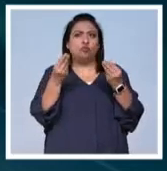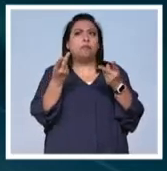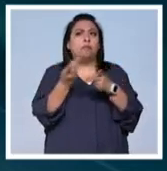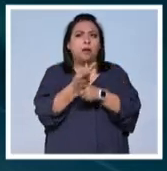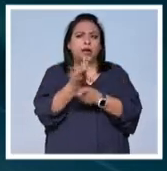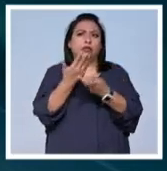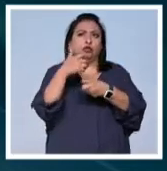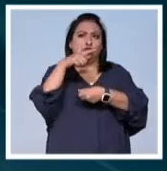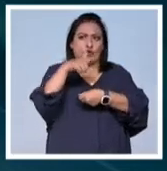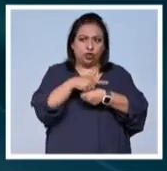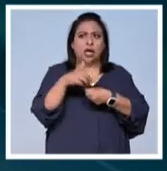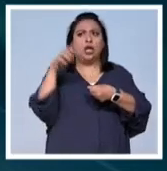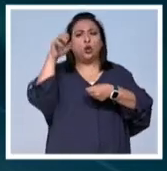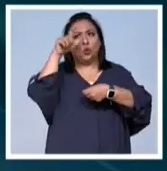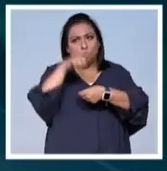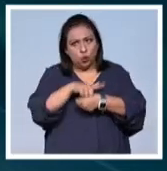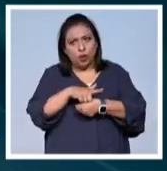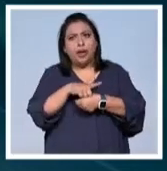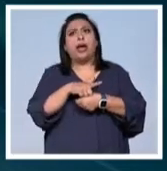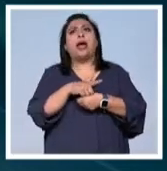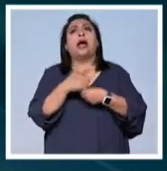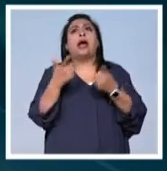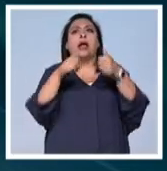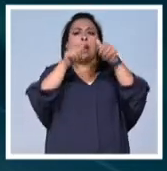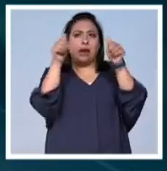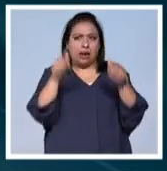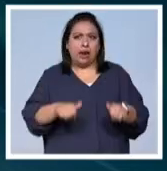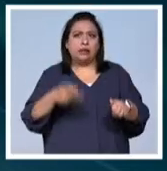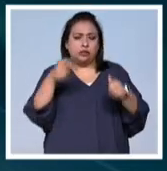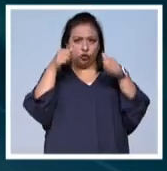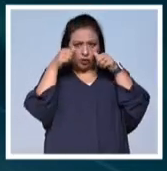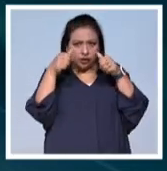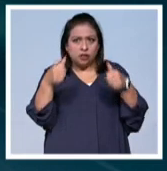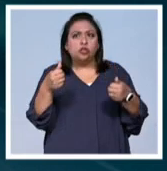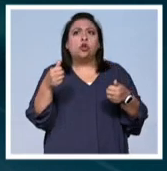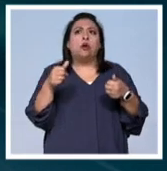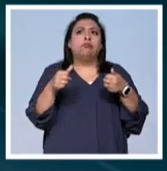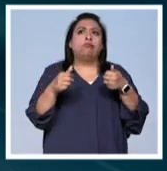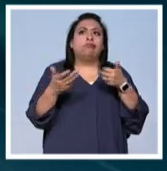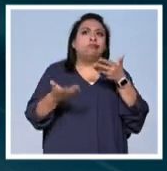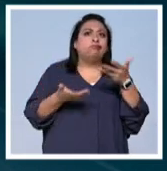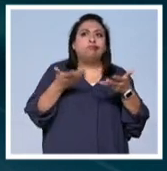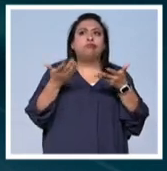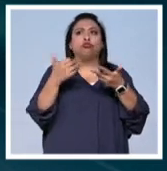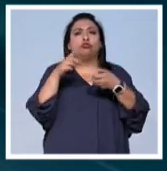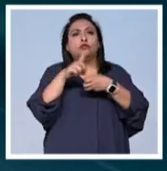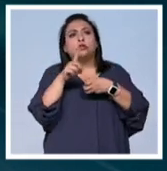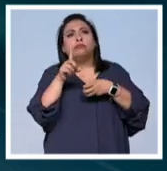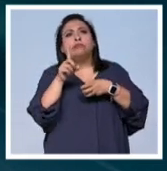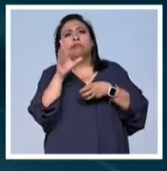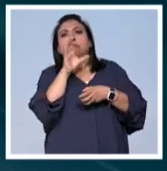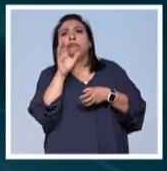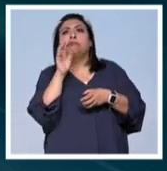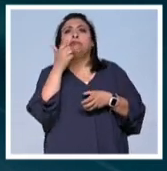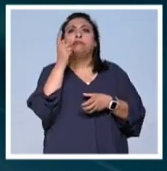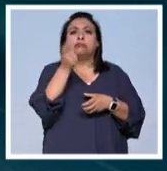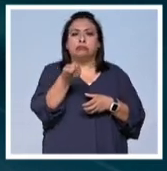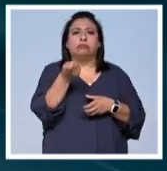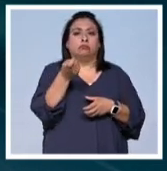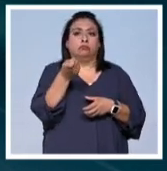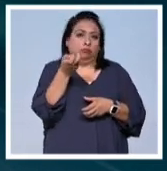ocurre socialmente culturalmente artísticamente no la inquietud de las sociedades pues eso